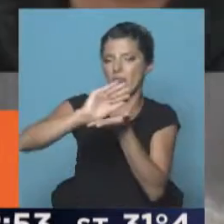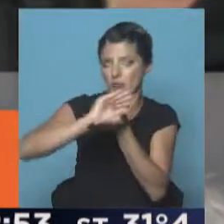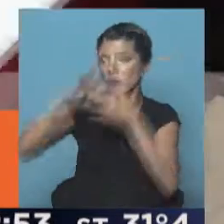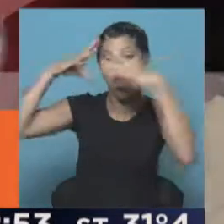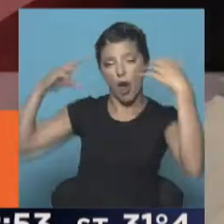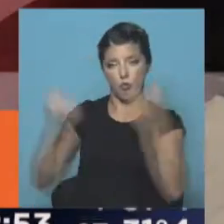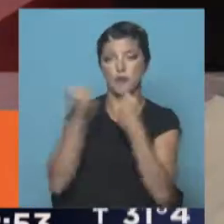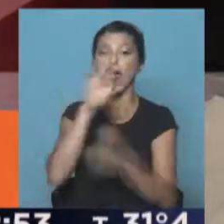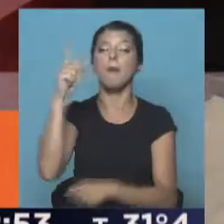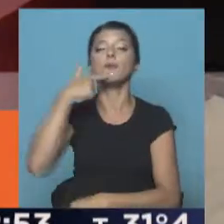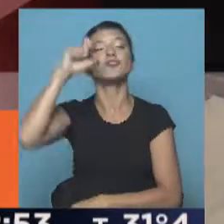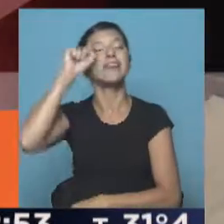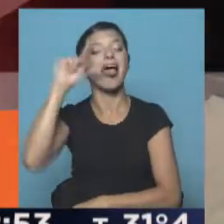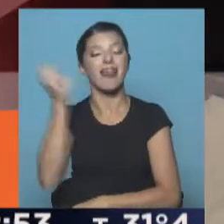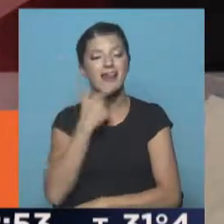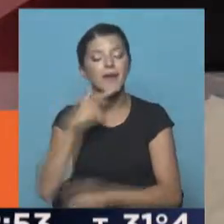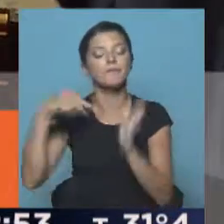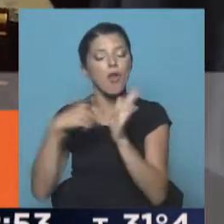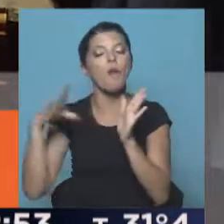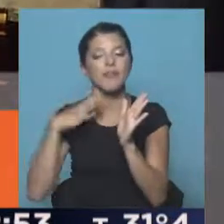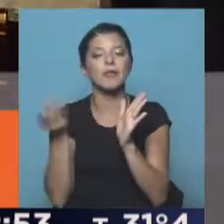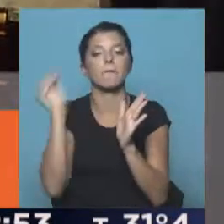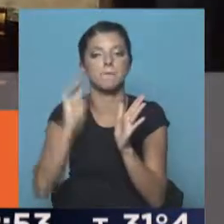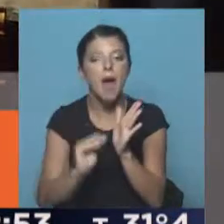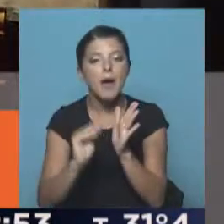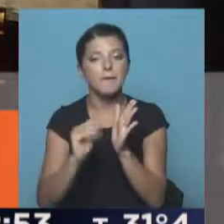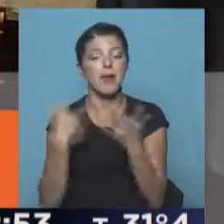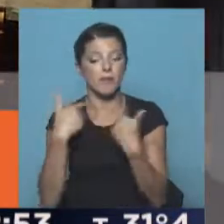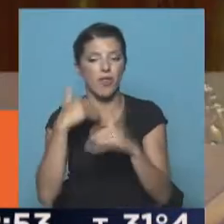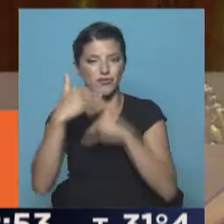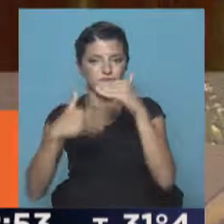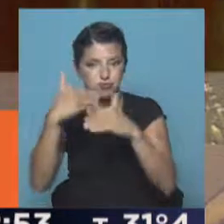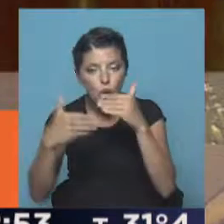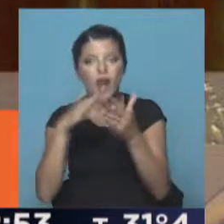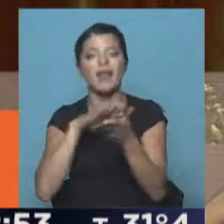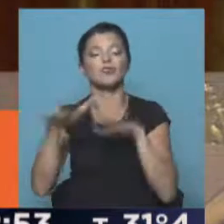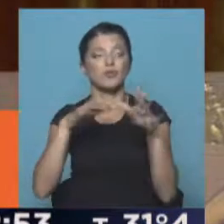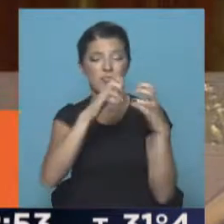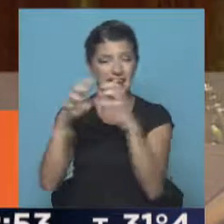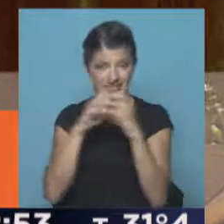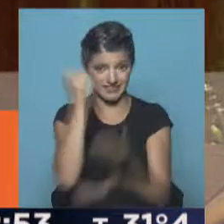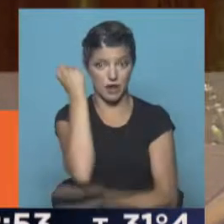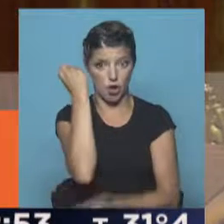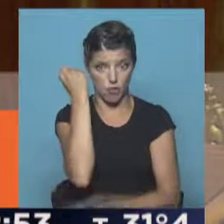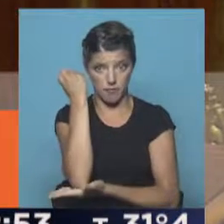Bruselas, aunque no serían suficientes para manejar la magnitud de la crisis económica latente que afecta a